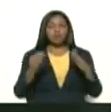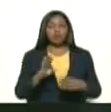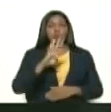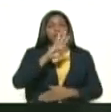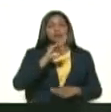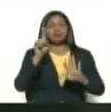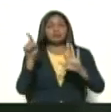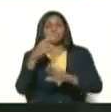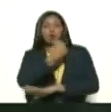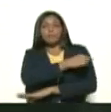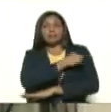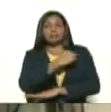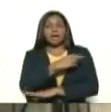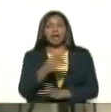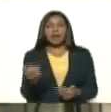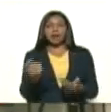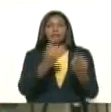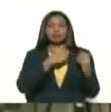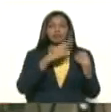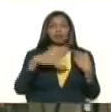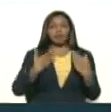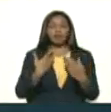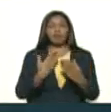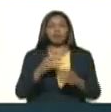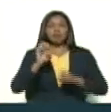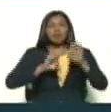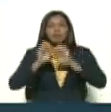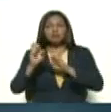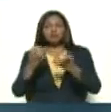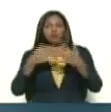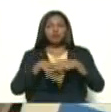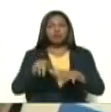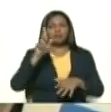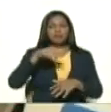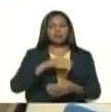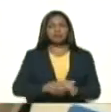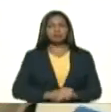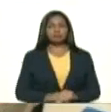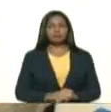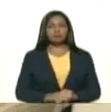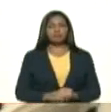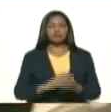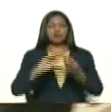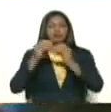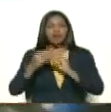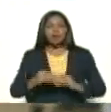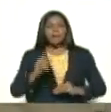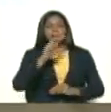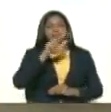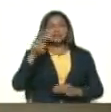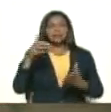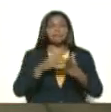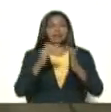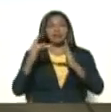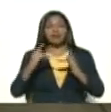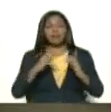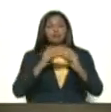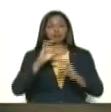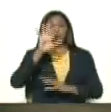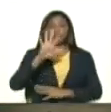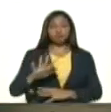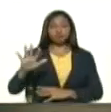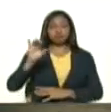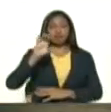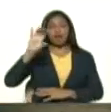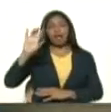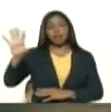46 hospitales centinelas y centros de diagnóstico integral. Se acondicionaron más de 23,000 camas en todo el país. Hay toda